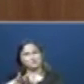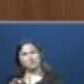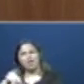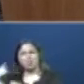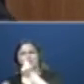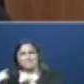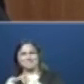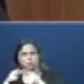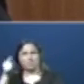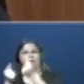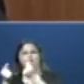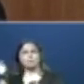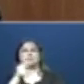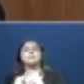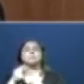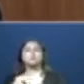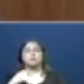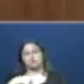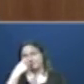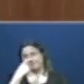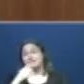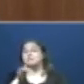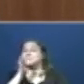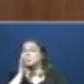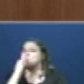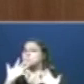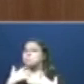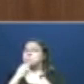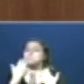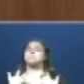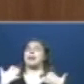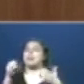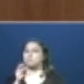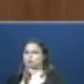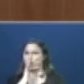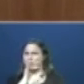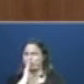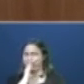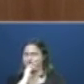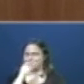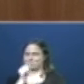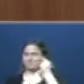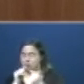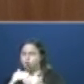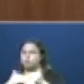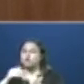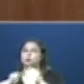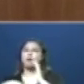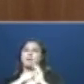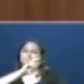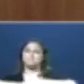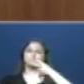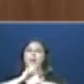político desde luego hay que recordarlo a un no parlamentario de una futura reforma legal Estatal para la